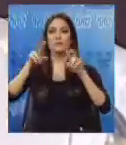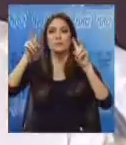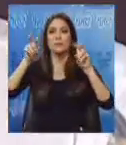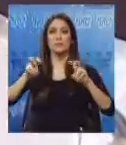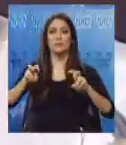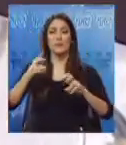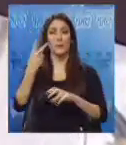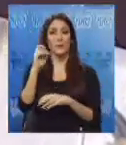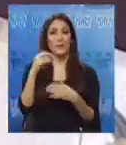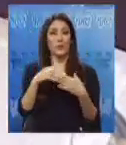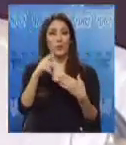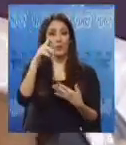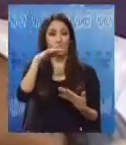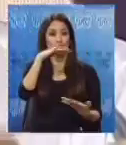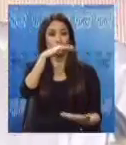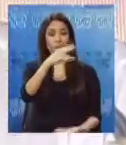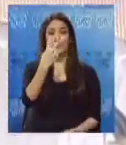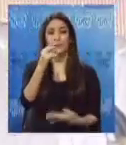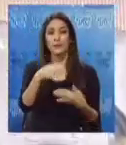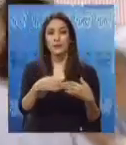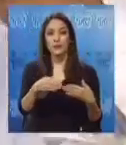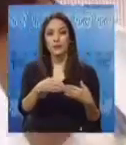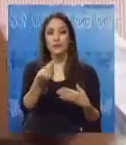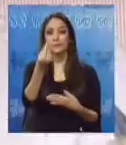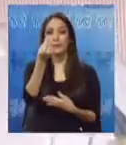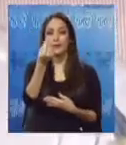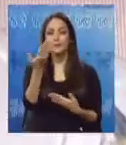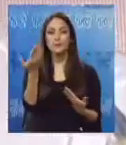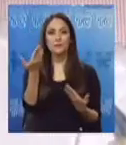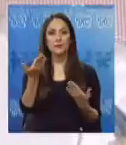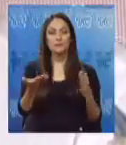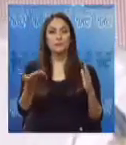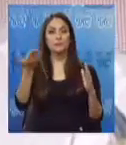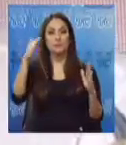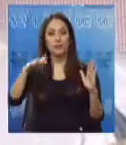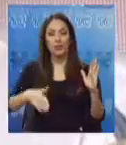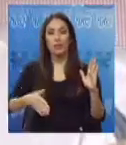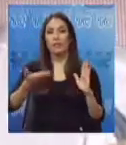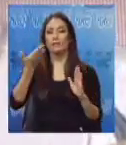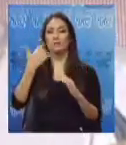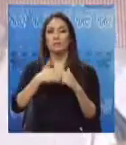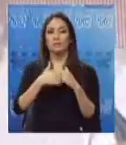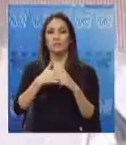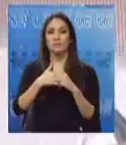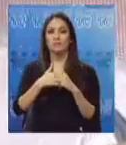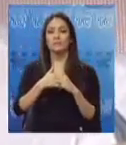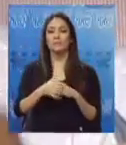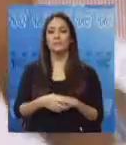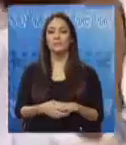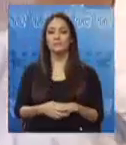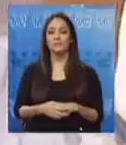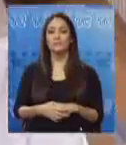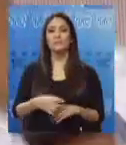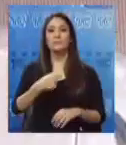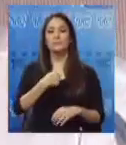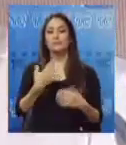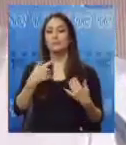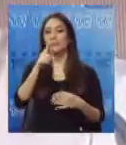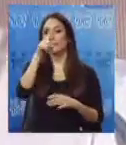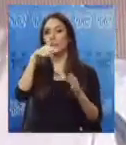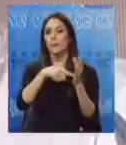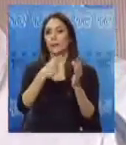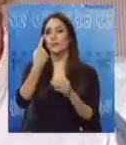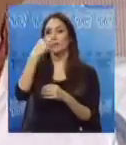menos de $20 el barril, apreciación del dólar, la correspondiente depreciación de los países vecinos, tener que pagar 1.000 millones